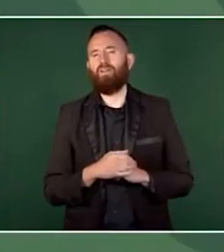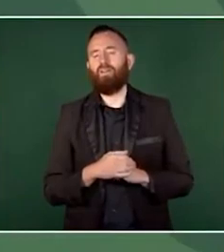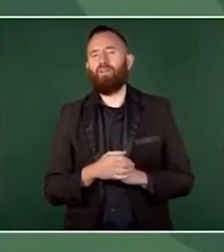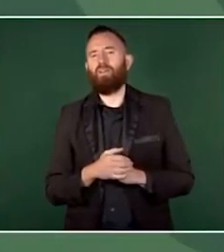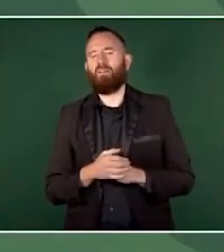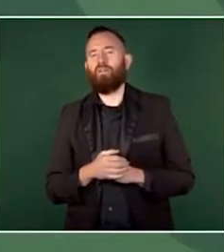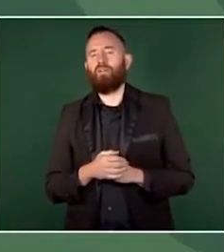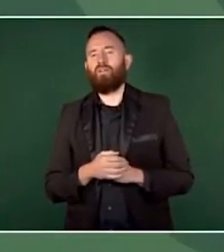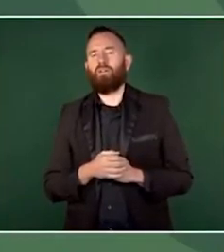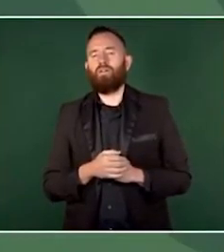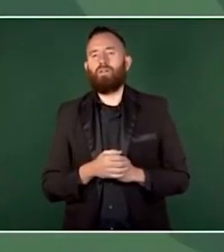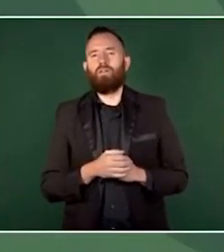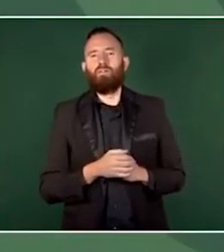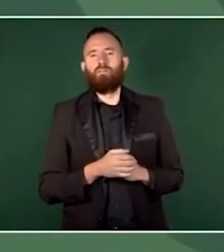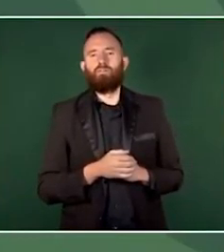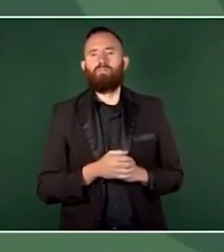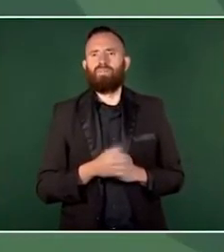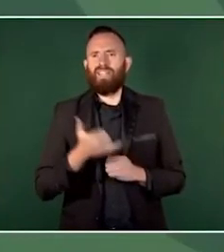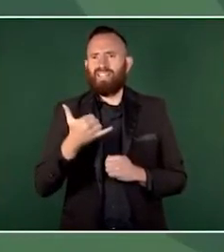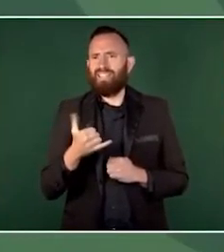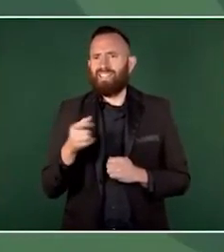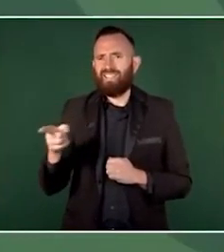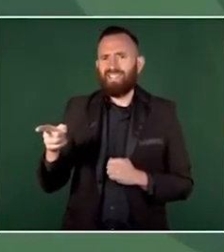si no hay elementos.